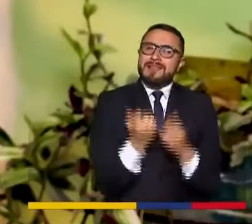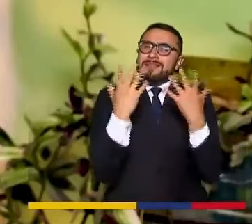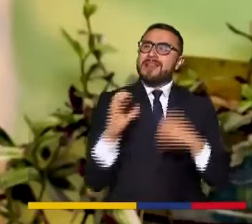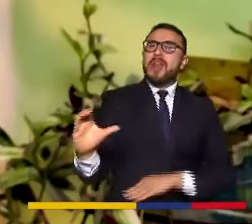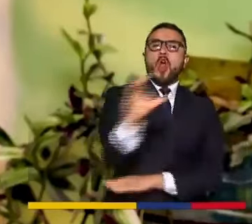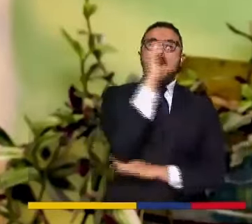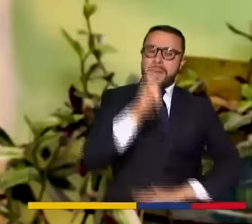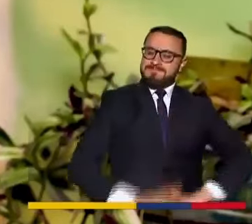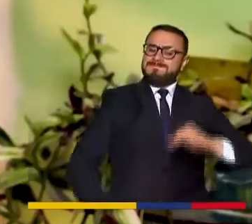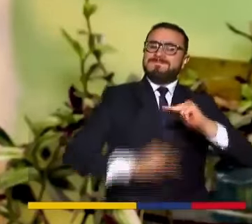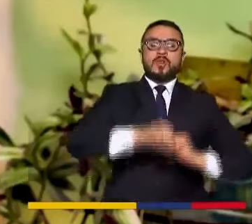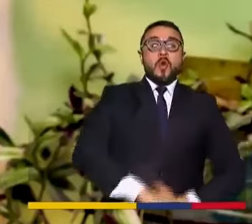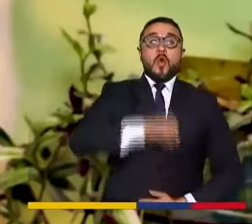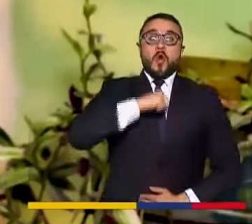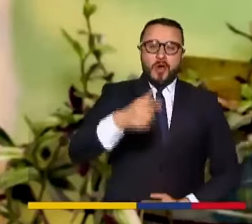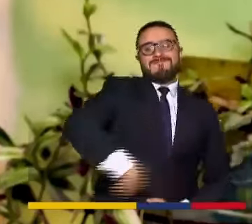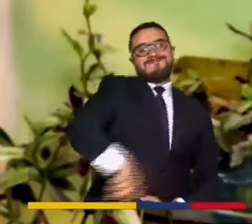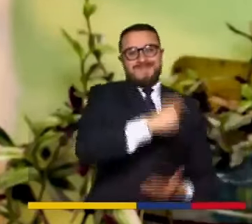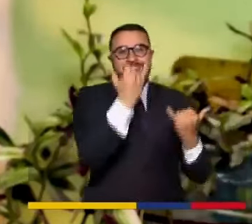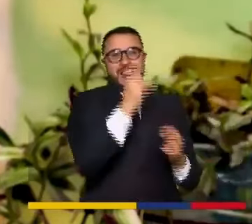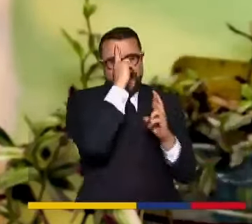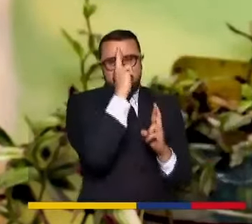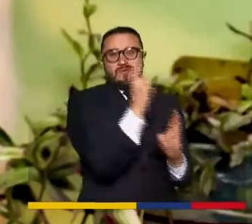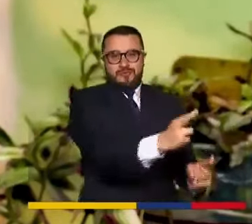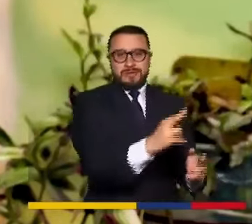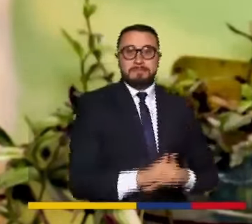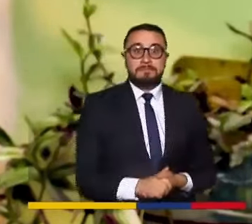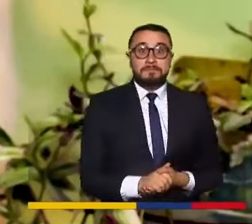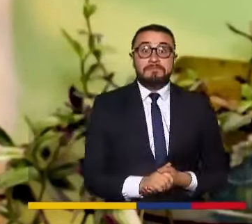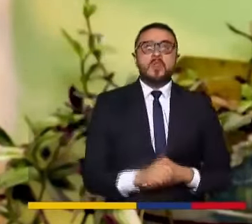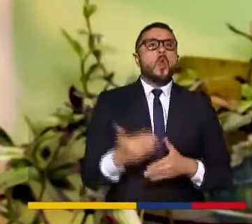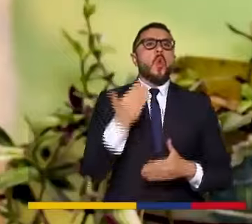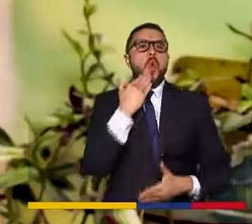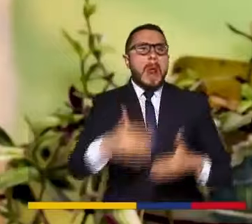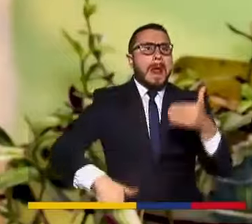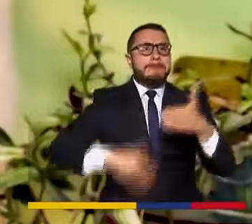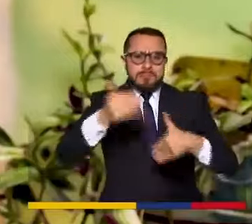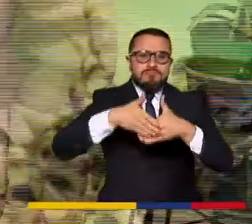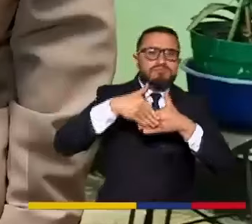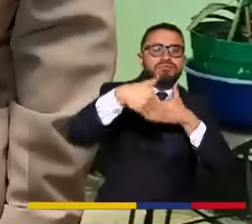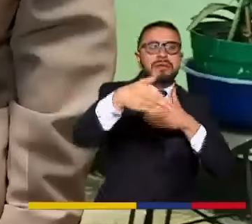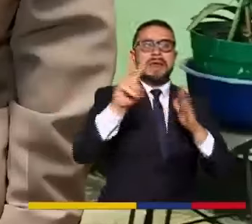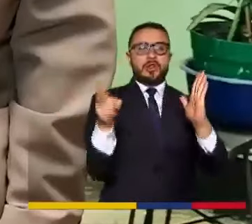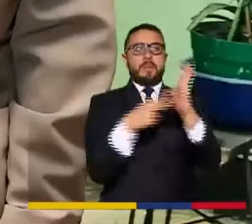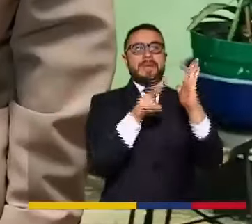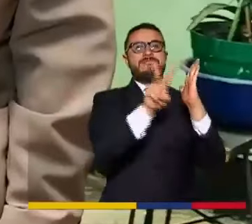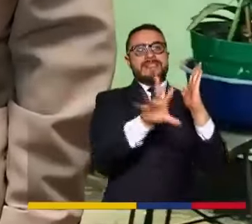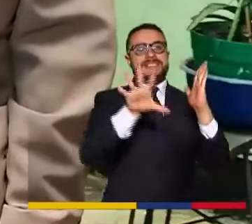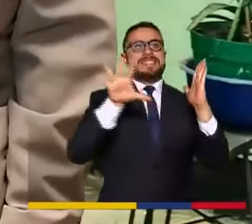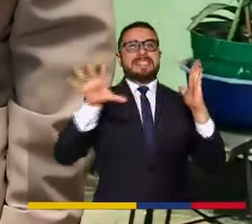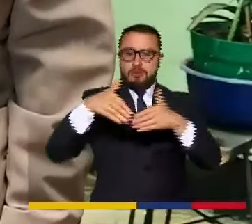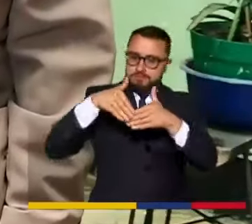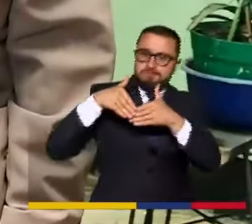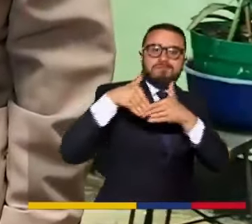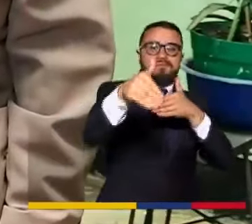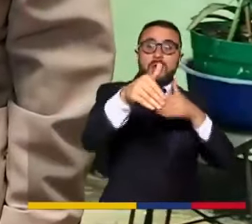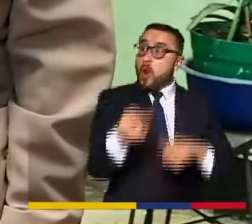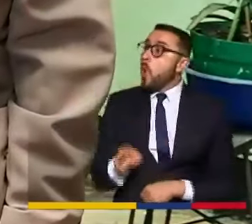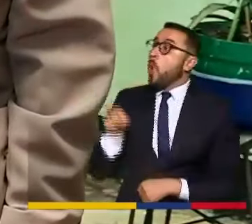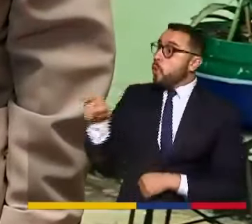este país con orgullo esta reforma empezará a regir a partir del 2025 usted va a